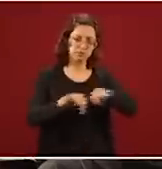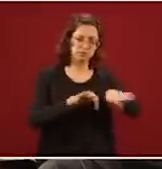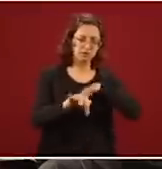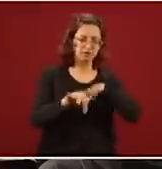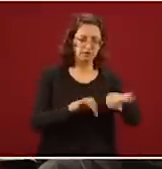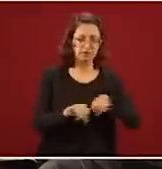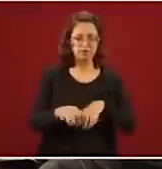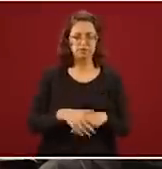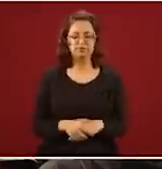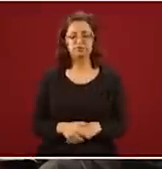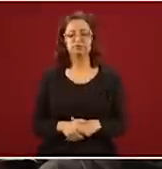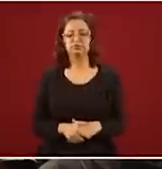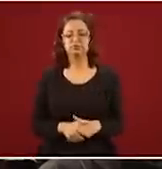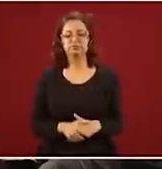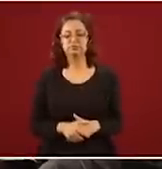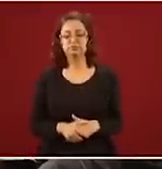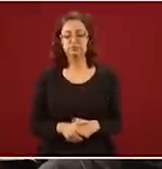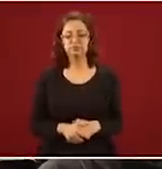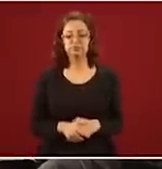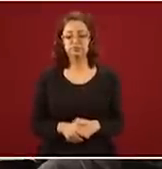Ya estaba terminado